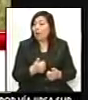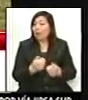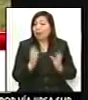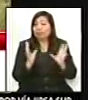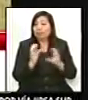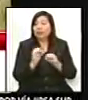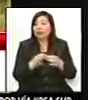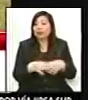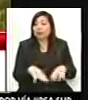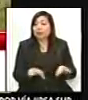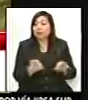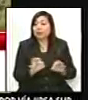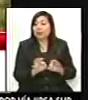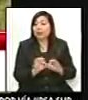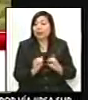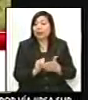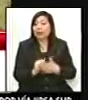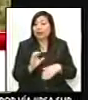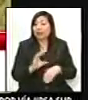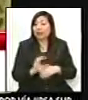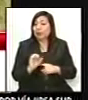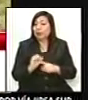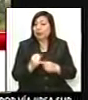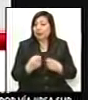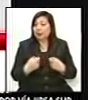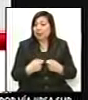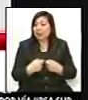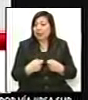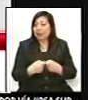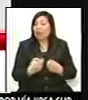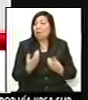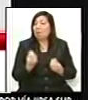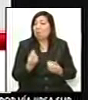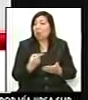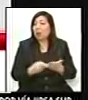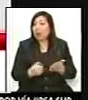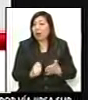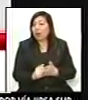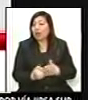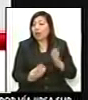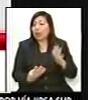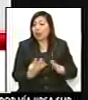resulta importante precisar que el capital social de Electroperú está compuesto por el